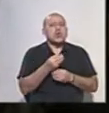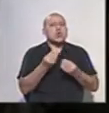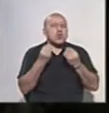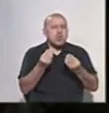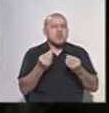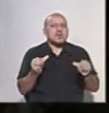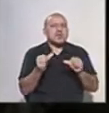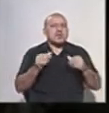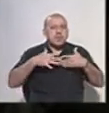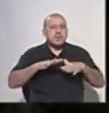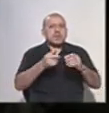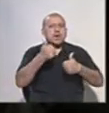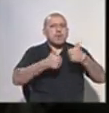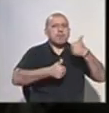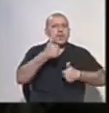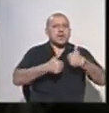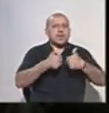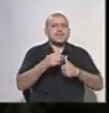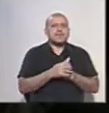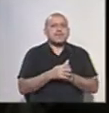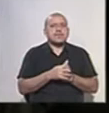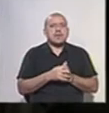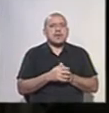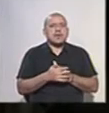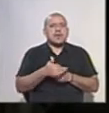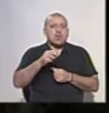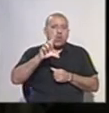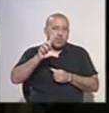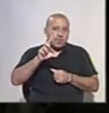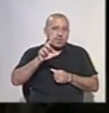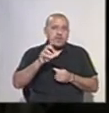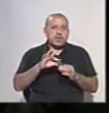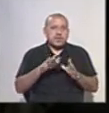preparan para competir también. Y bueno, obviamente que